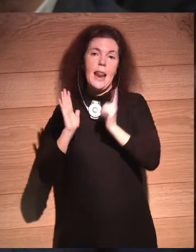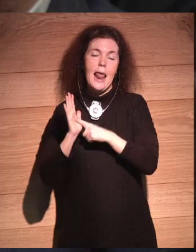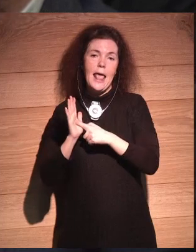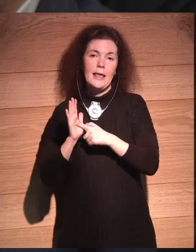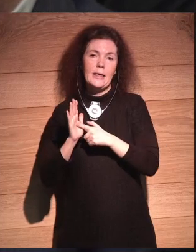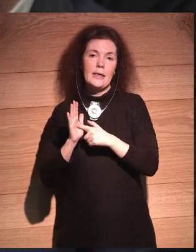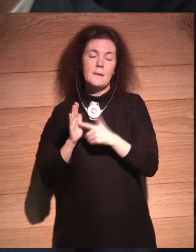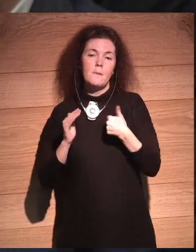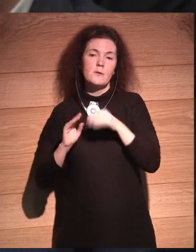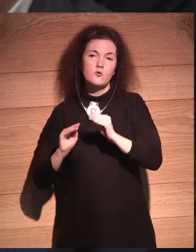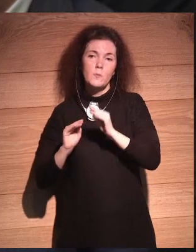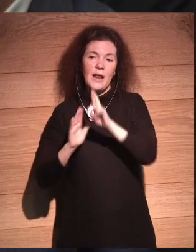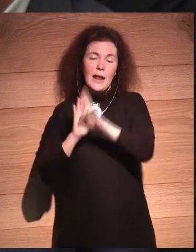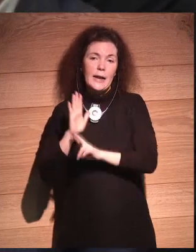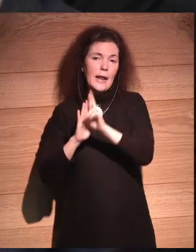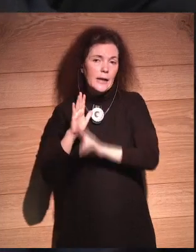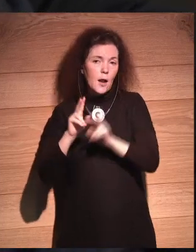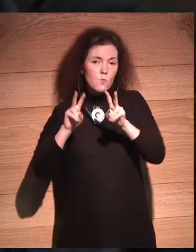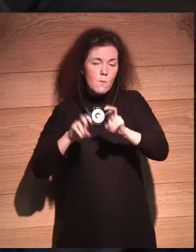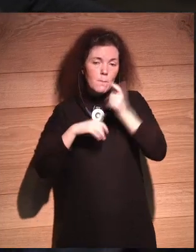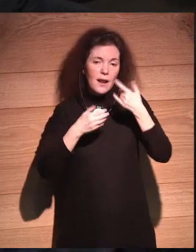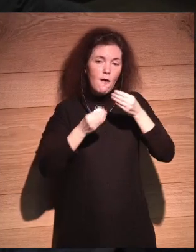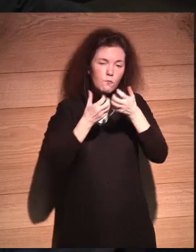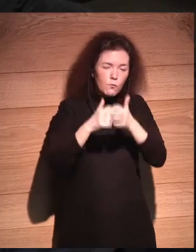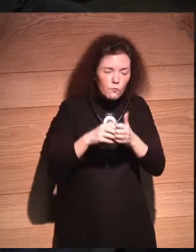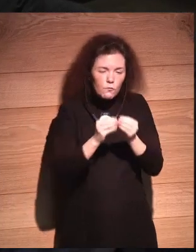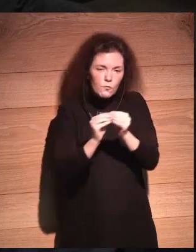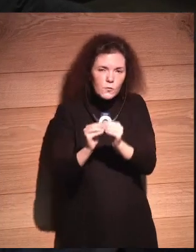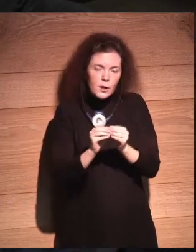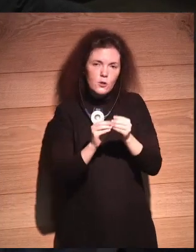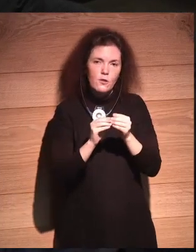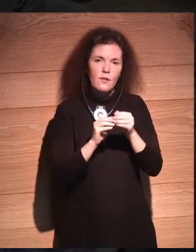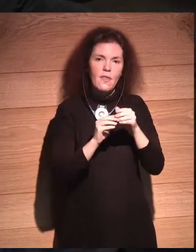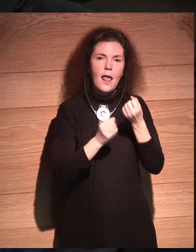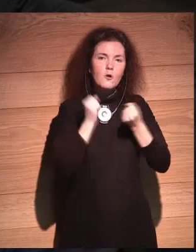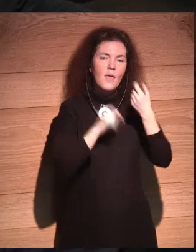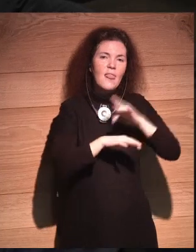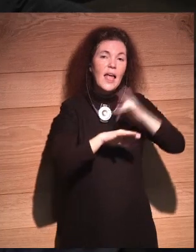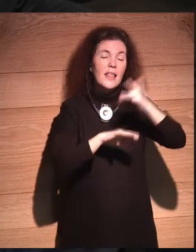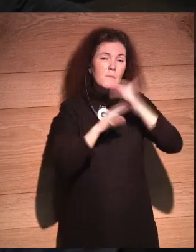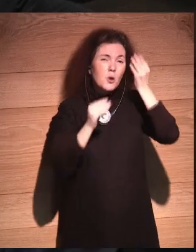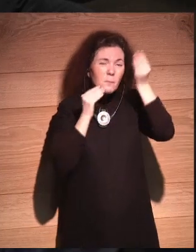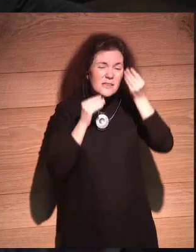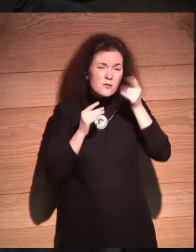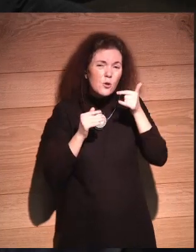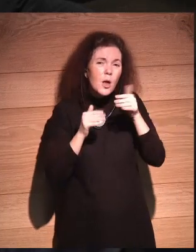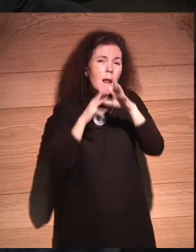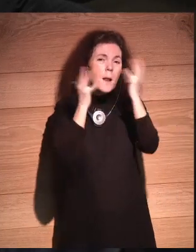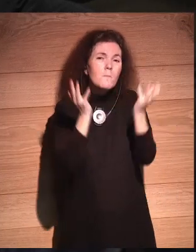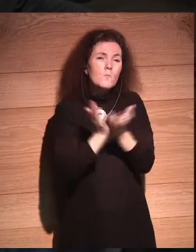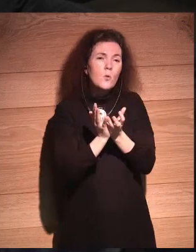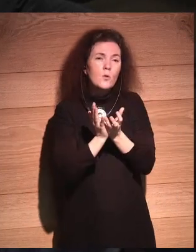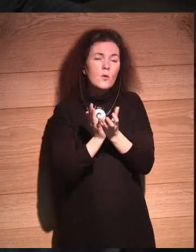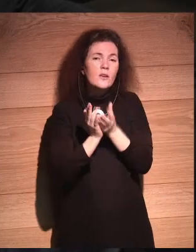establecer nuevas reglas para el funcionamiento de la economía digital. Pero yo creo que en el mundo